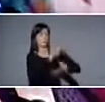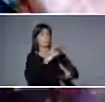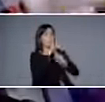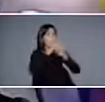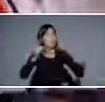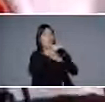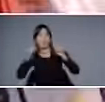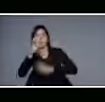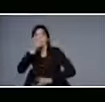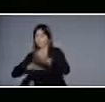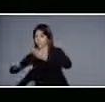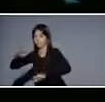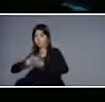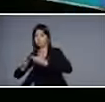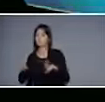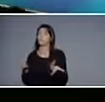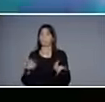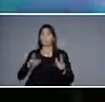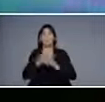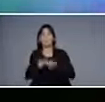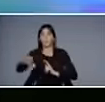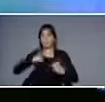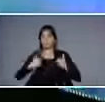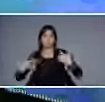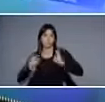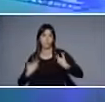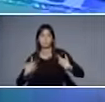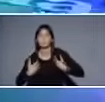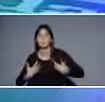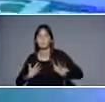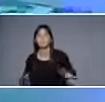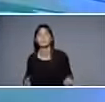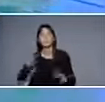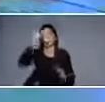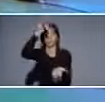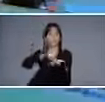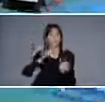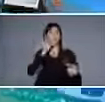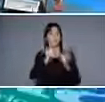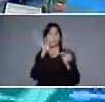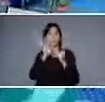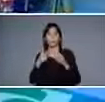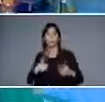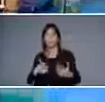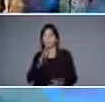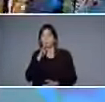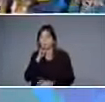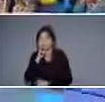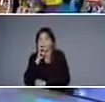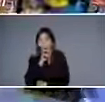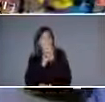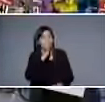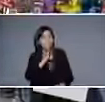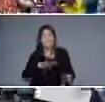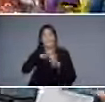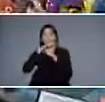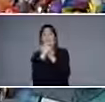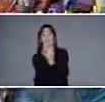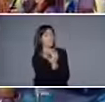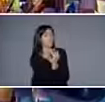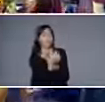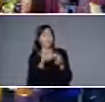curso, ya no se hereda y eso me cuesta un disgusto. Llega septiembre y yo me quedo frita. Queremos que la educación